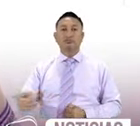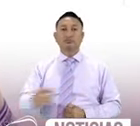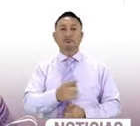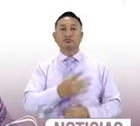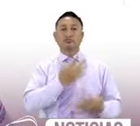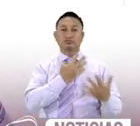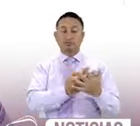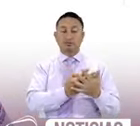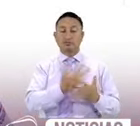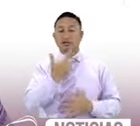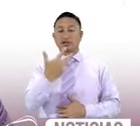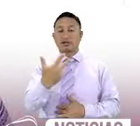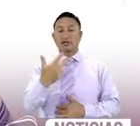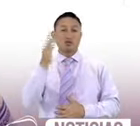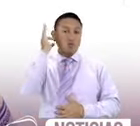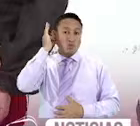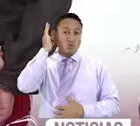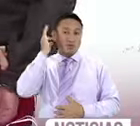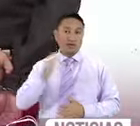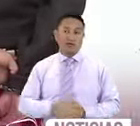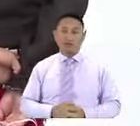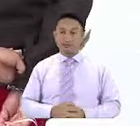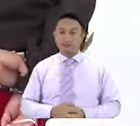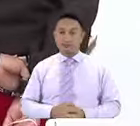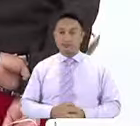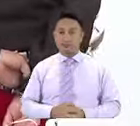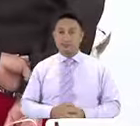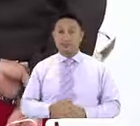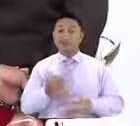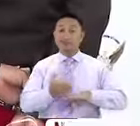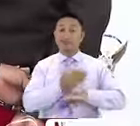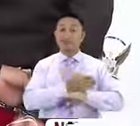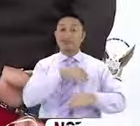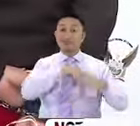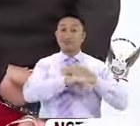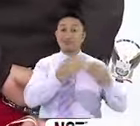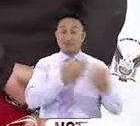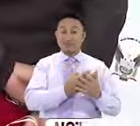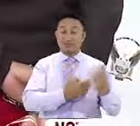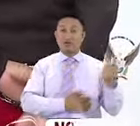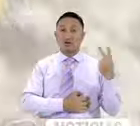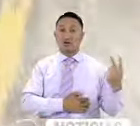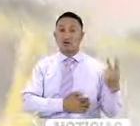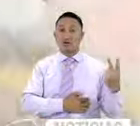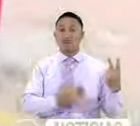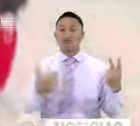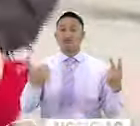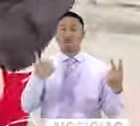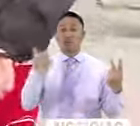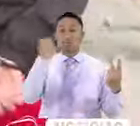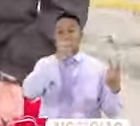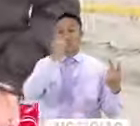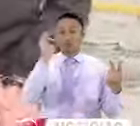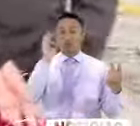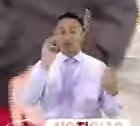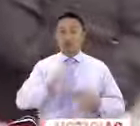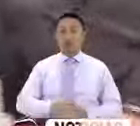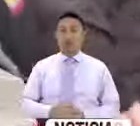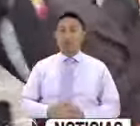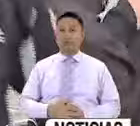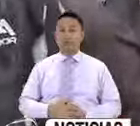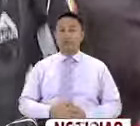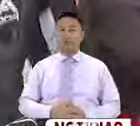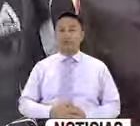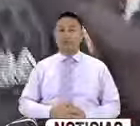tres ciudadanas mujeres. Dos cuentan con antecedentes por robo agravado y tenencia de sustancias sujetas a fiscalización. En Quito